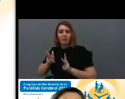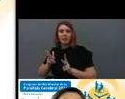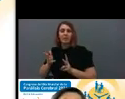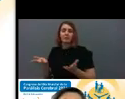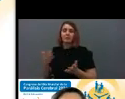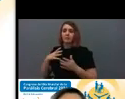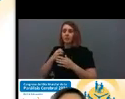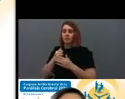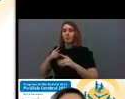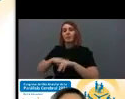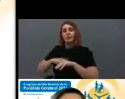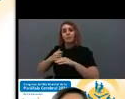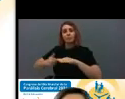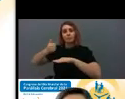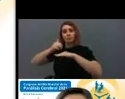jerarquizado.